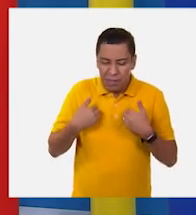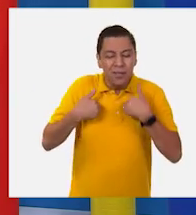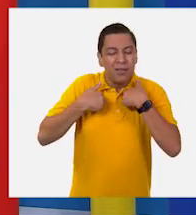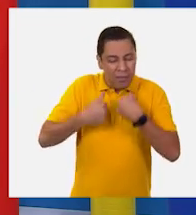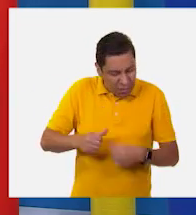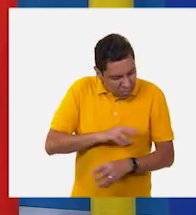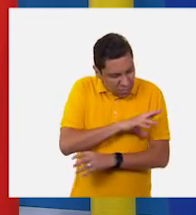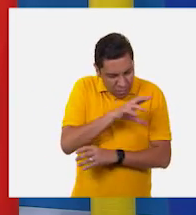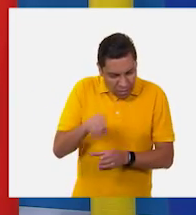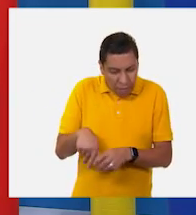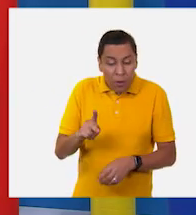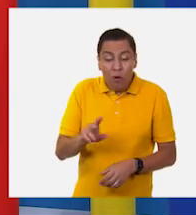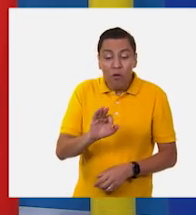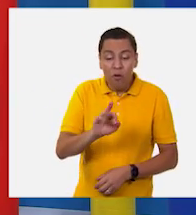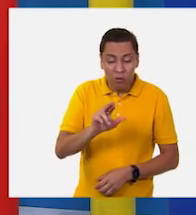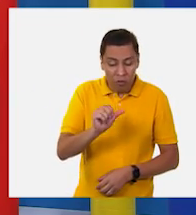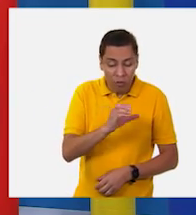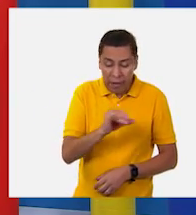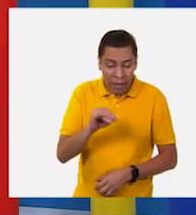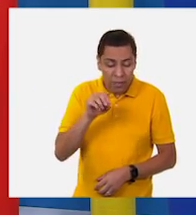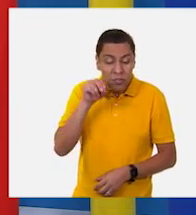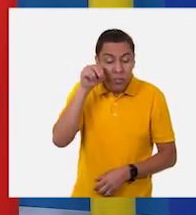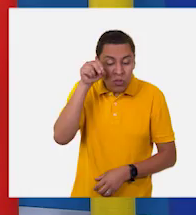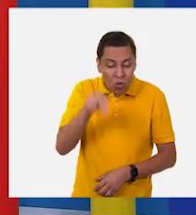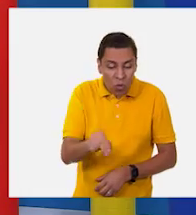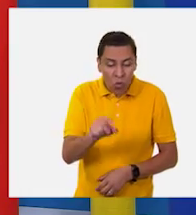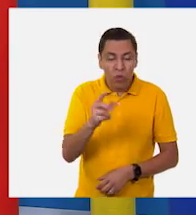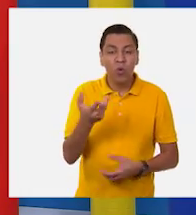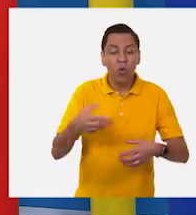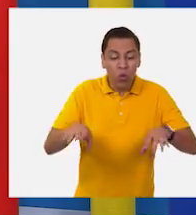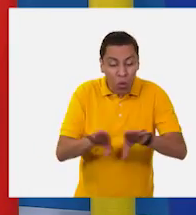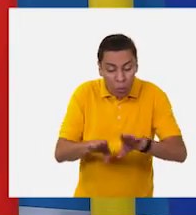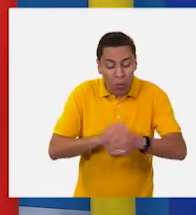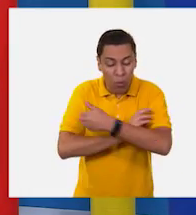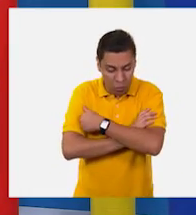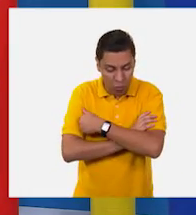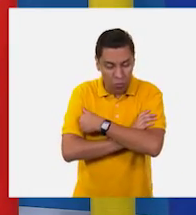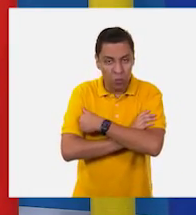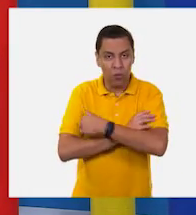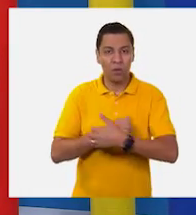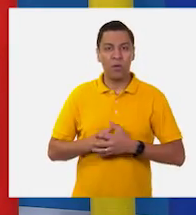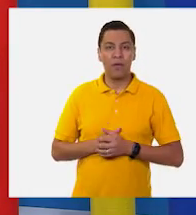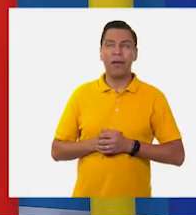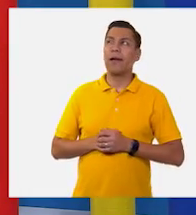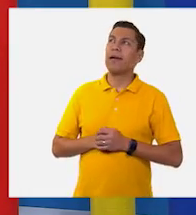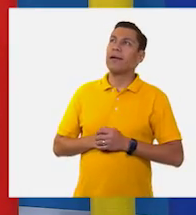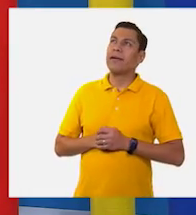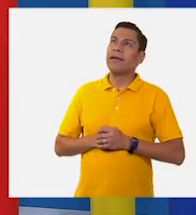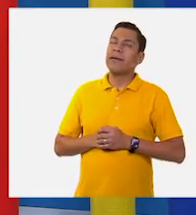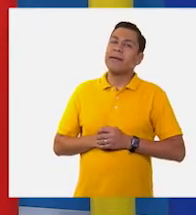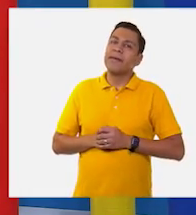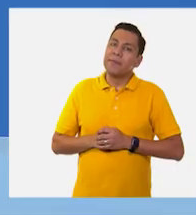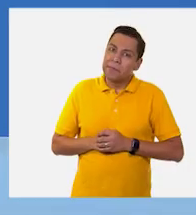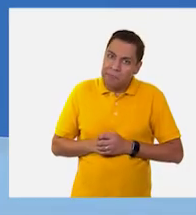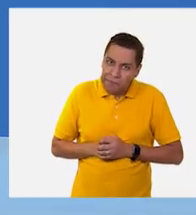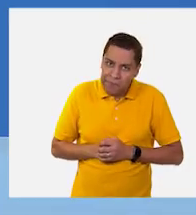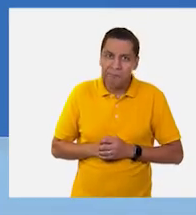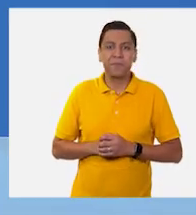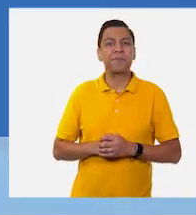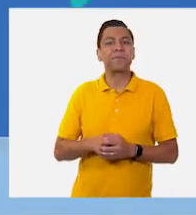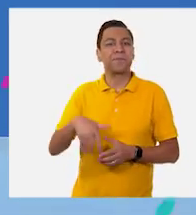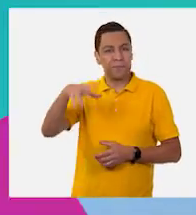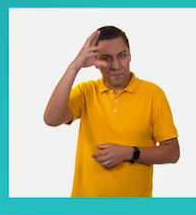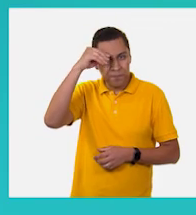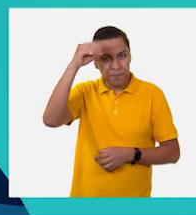¿pasaría si el balón en lugar de 50% de descuento tuviera solo el 25% de descuento? Pues, como hemos